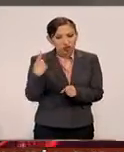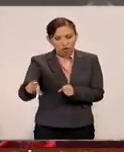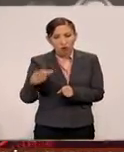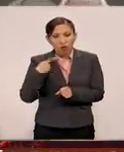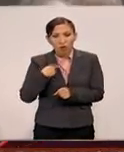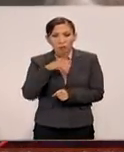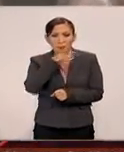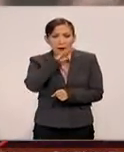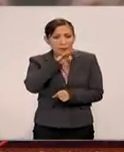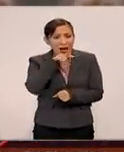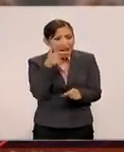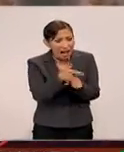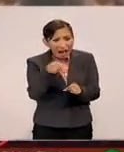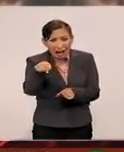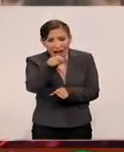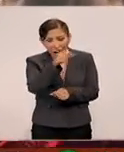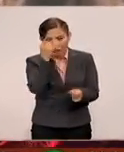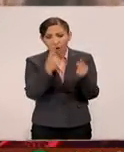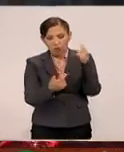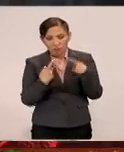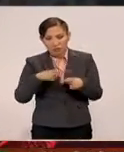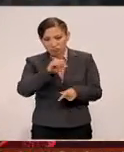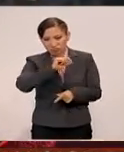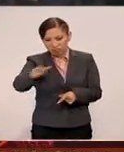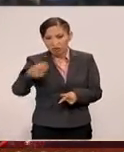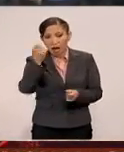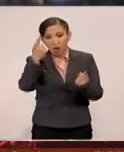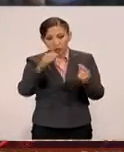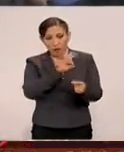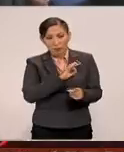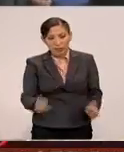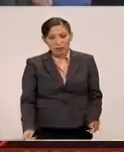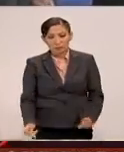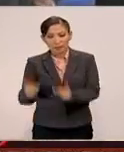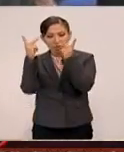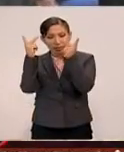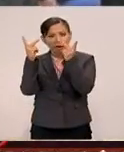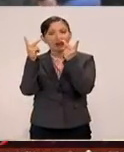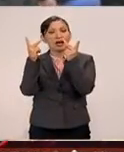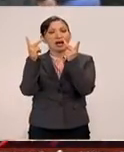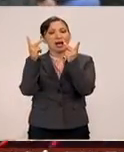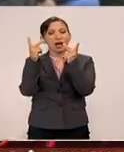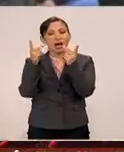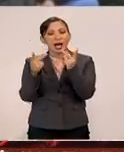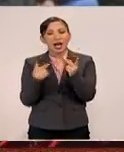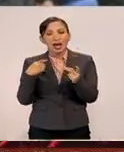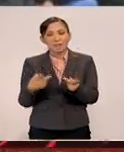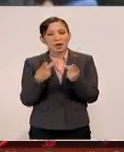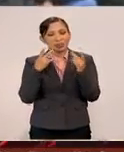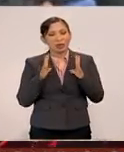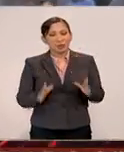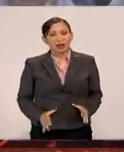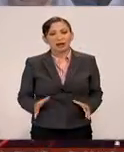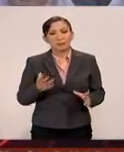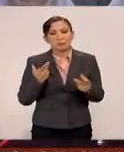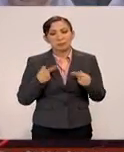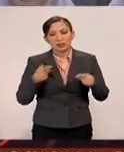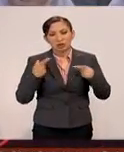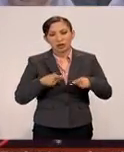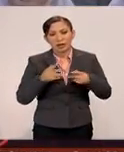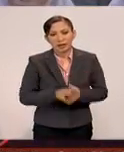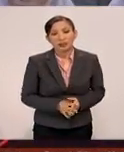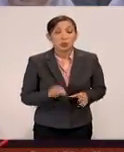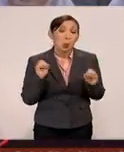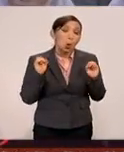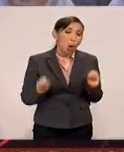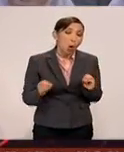sus madres. De acuerdo con algunos especialistas, algunas pudieron ser vendidas en las redes de tráfico y trata de personas